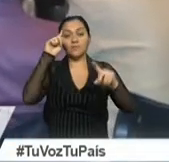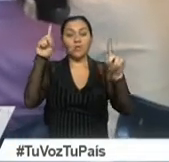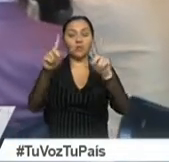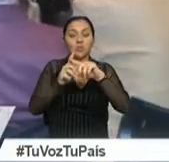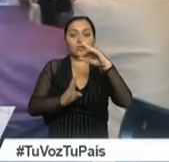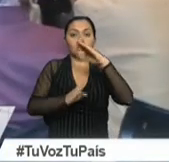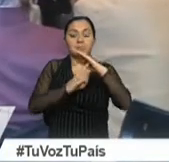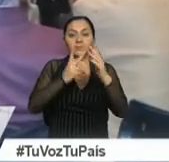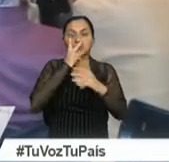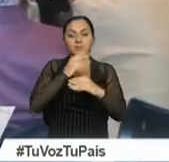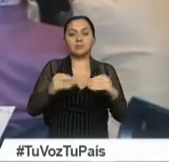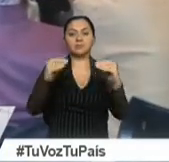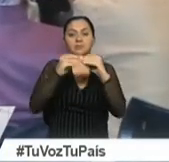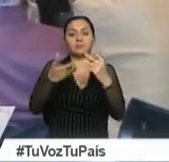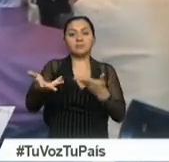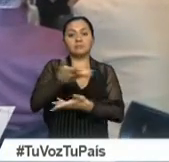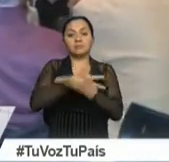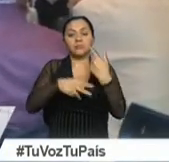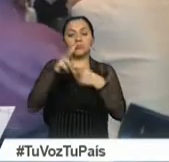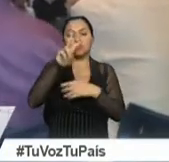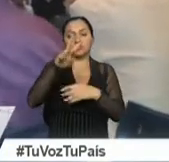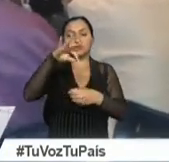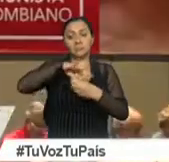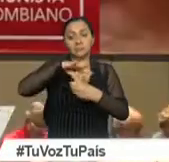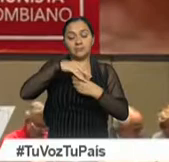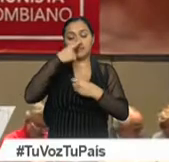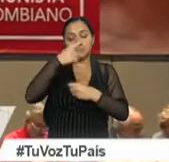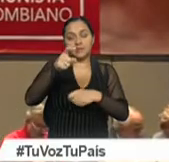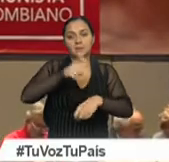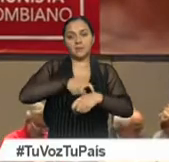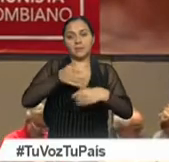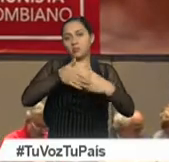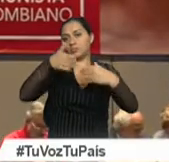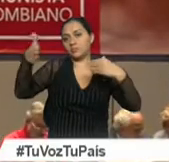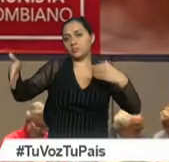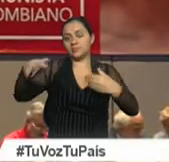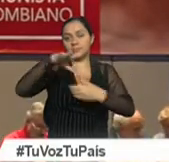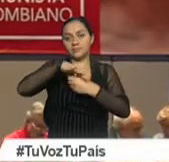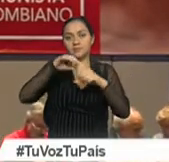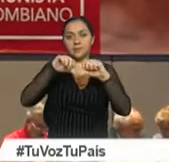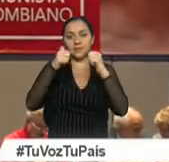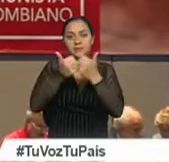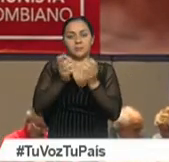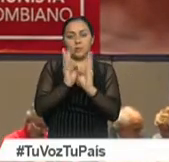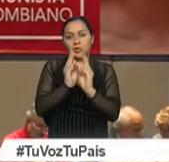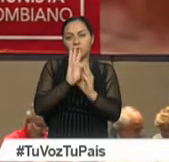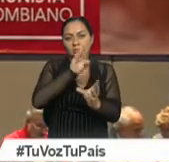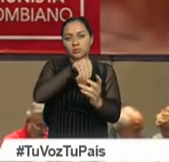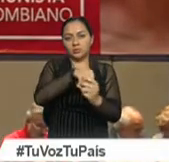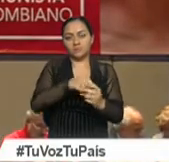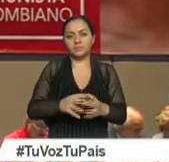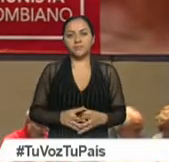garantiza un mínimo de 10 escaños en el Congreso durante un periodo legislativo.